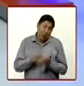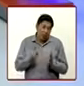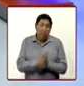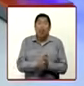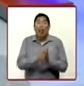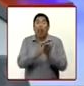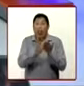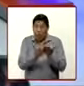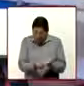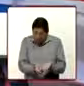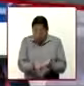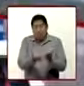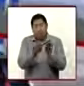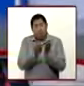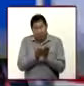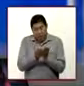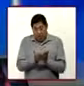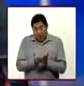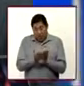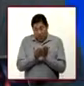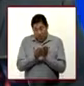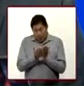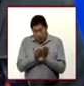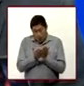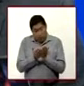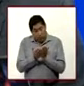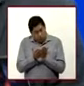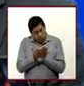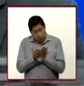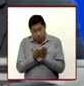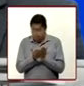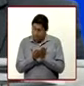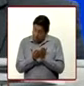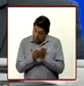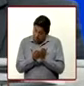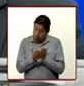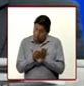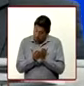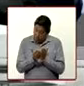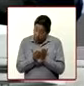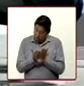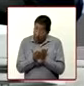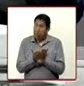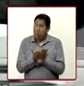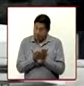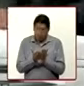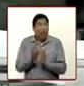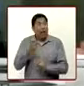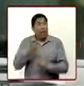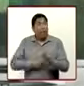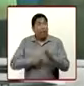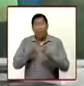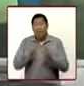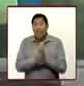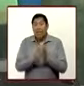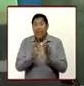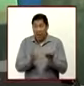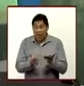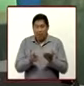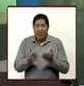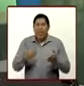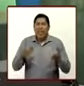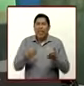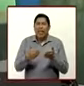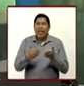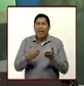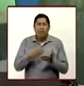libro, cualquiera que sea su contenido, y empezar a adoptar este hábito. Exacto. Estamos en el mes del libro. El Mercado Lanza